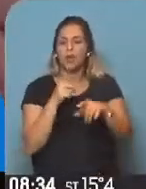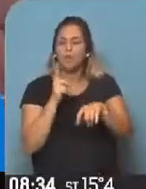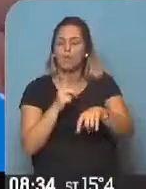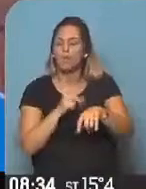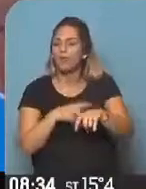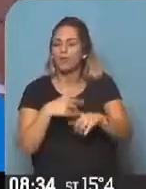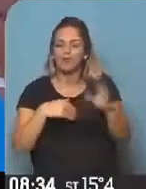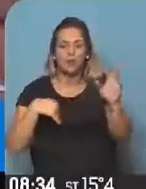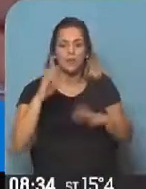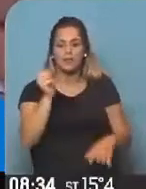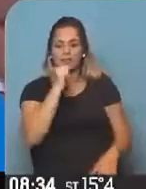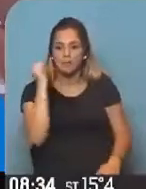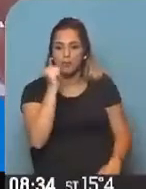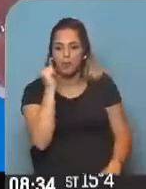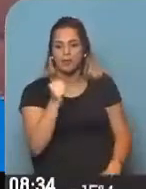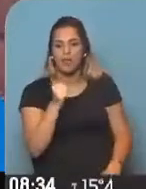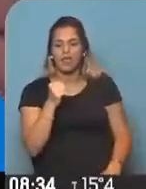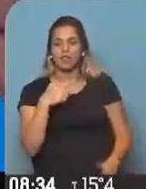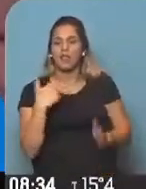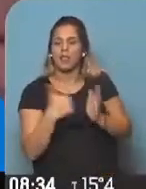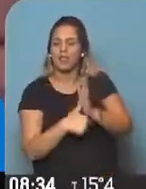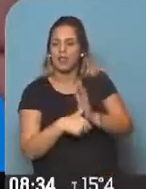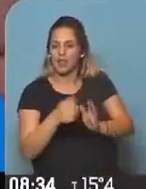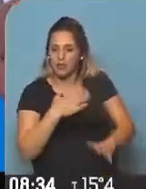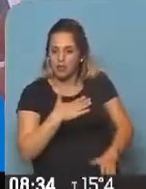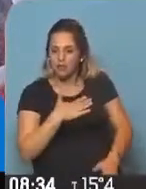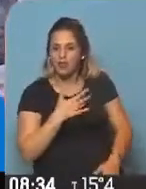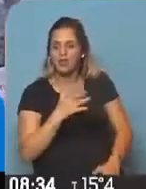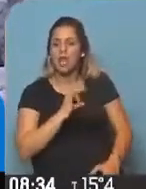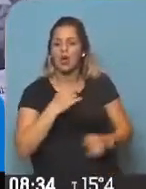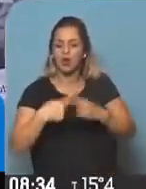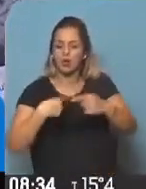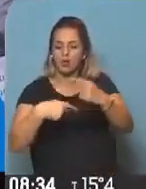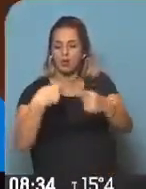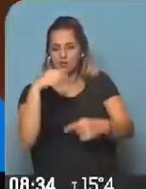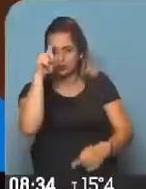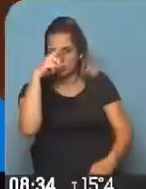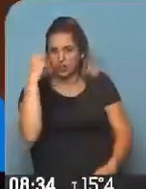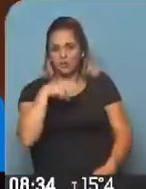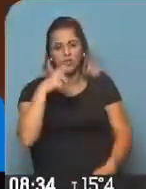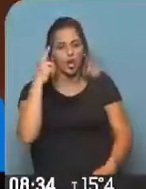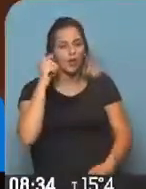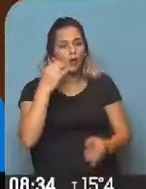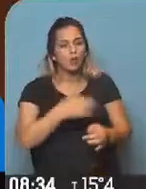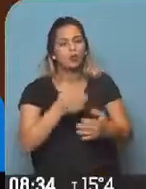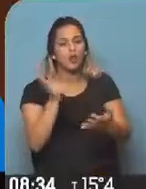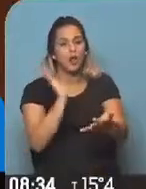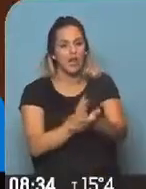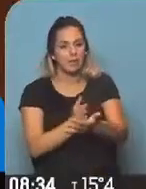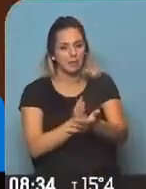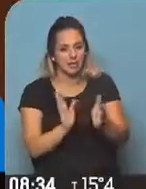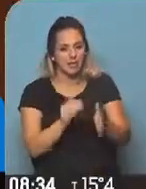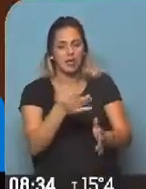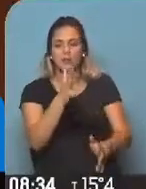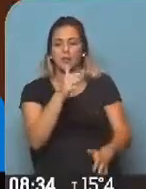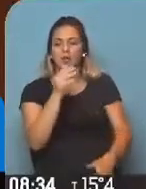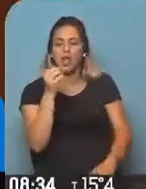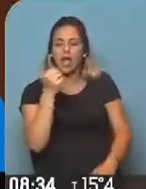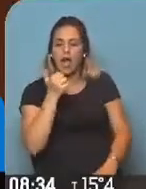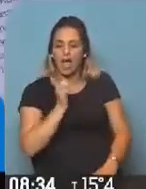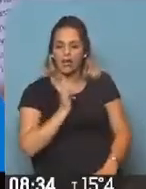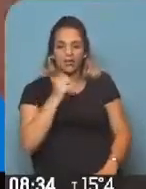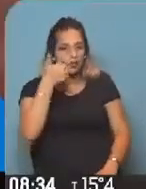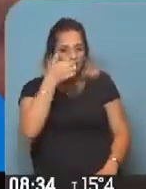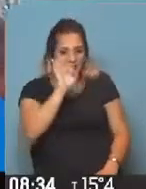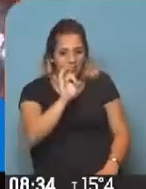no sé propia identificación o de trascendencia nacional yo creo que justo en la mitad es decir en los años 60 después